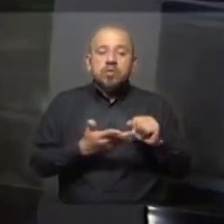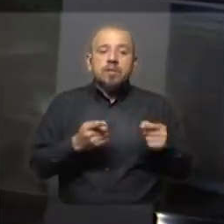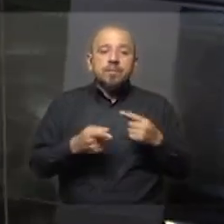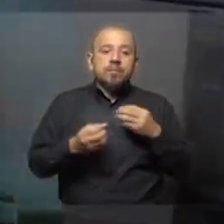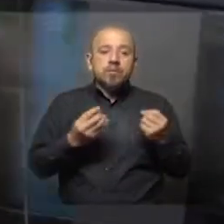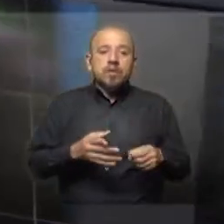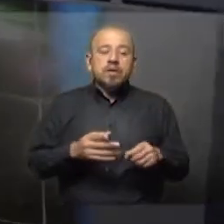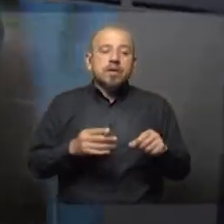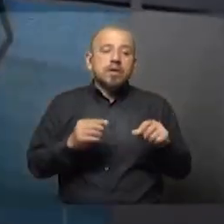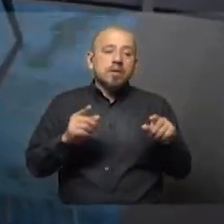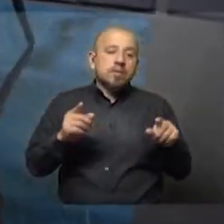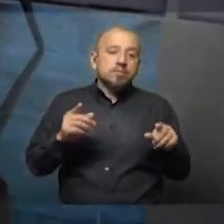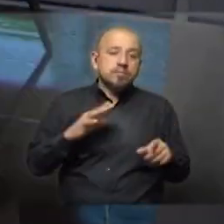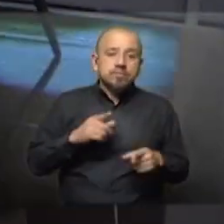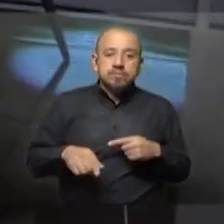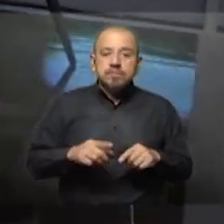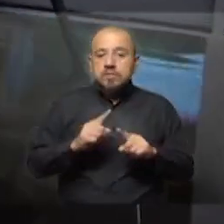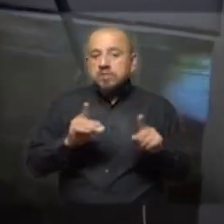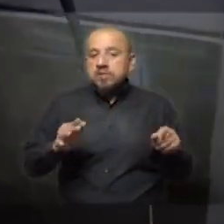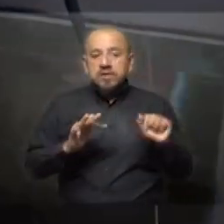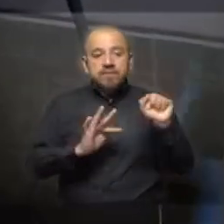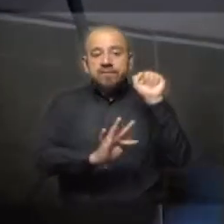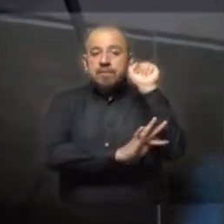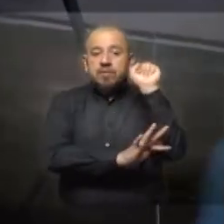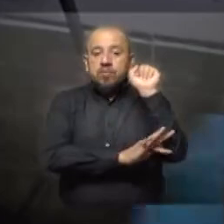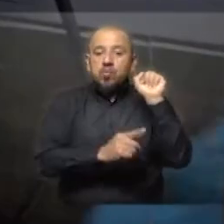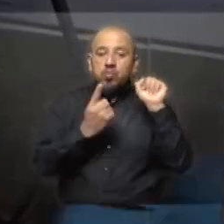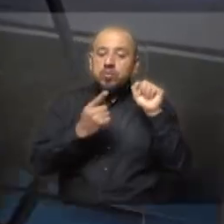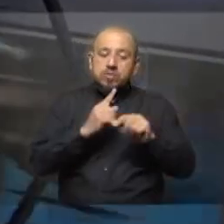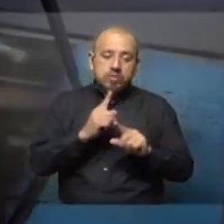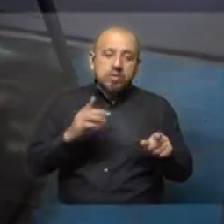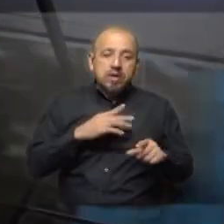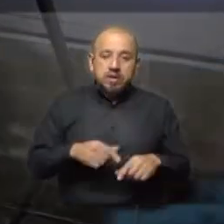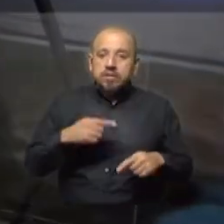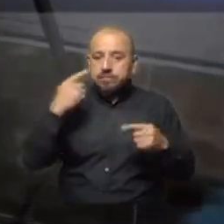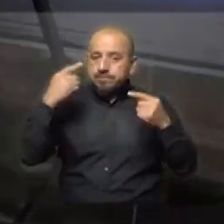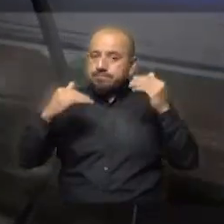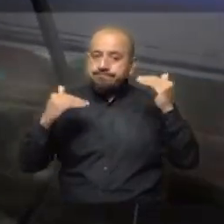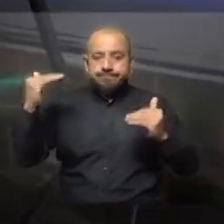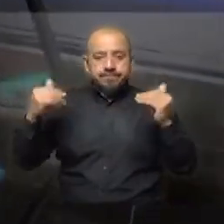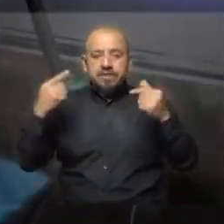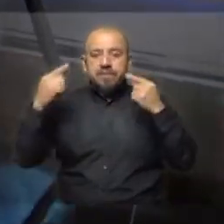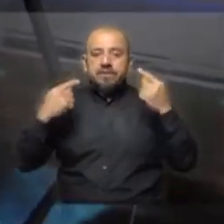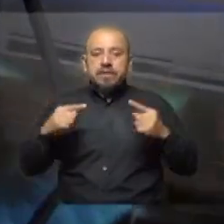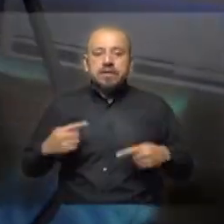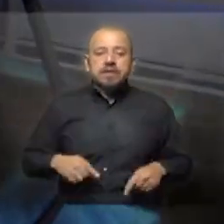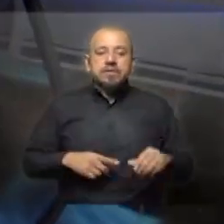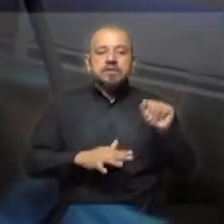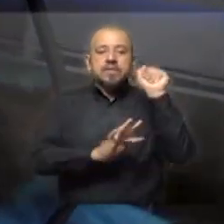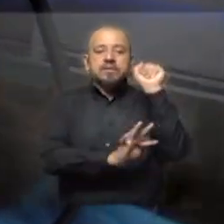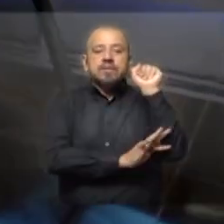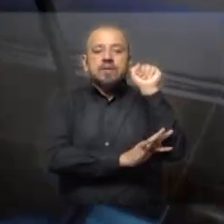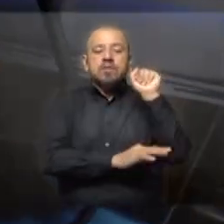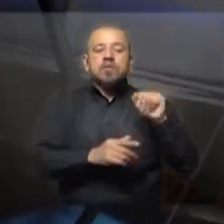hemos acordado que que el feminismo no es uno solo que es heterogéneo lo que lo que están haciendo digamos es una política que no